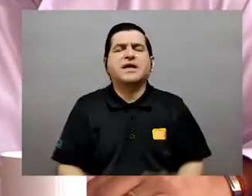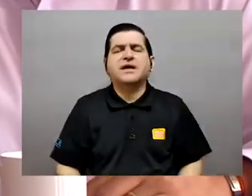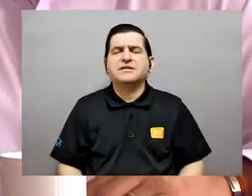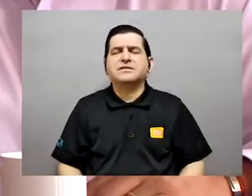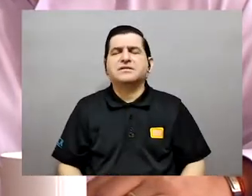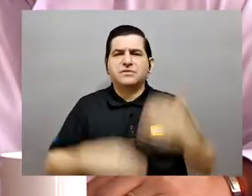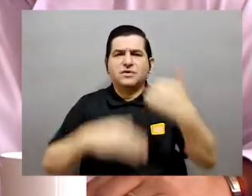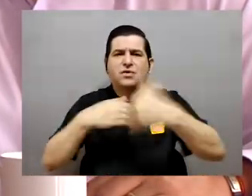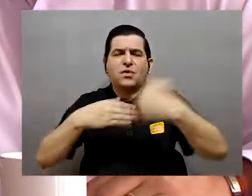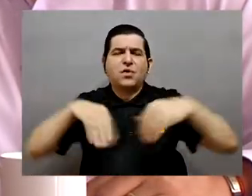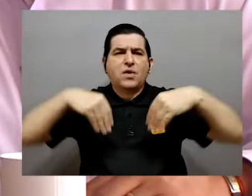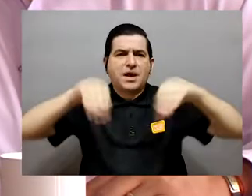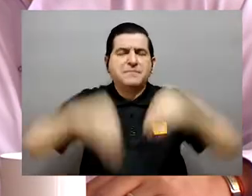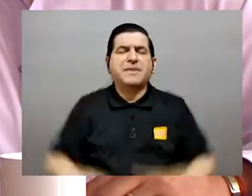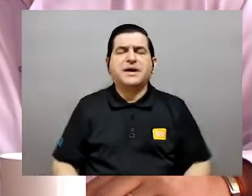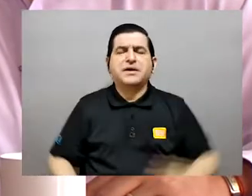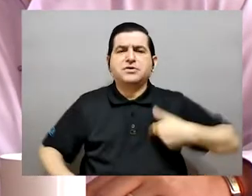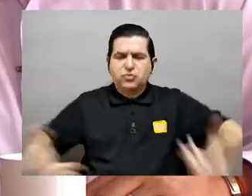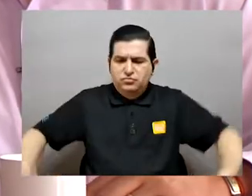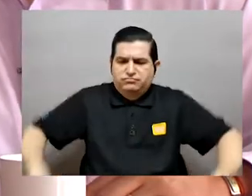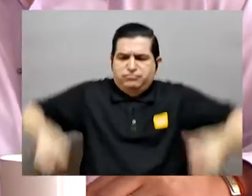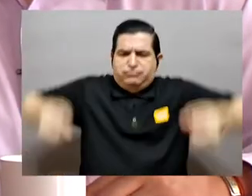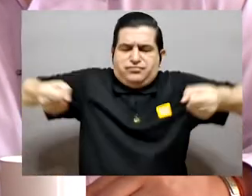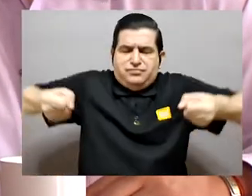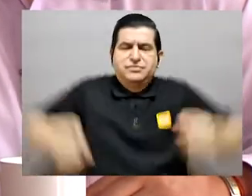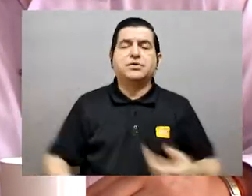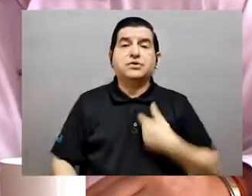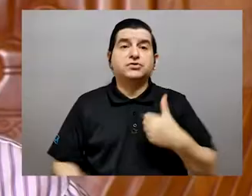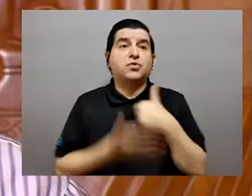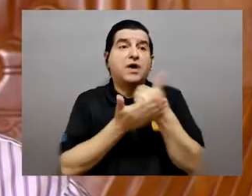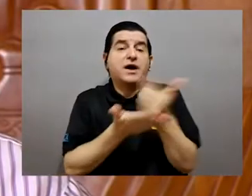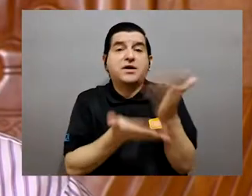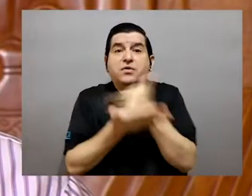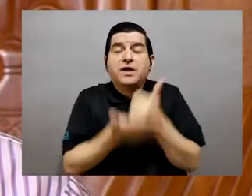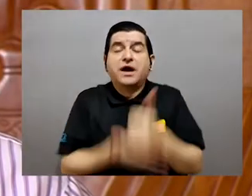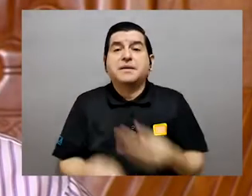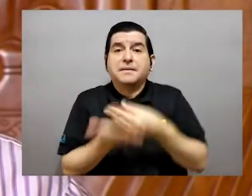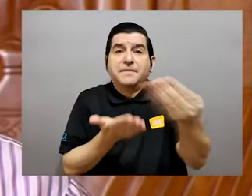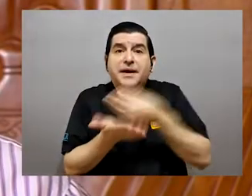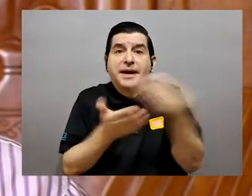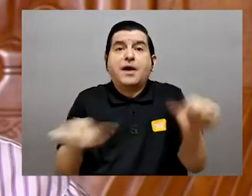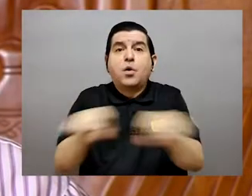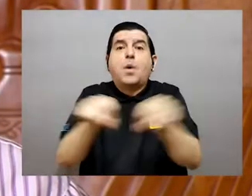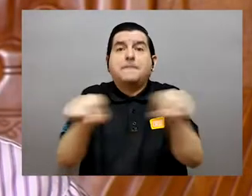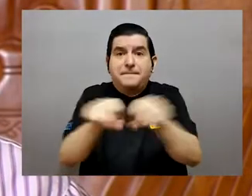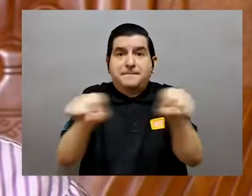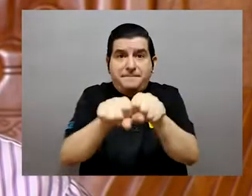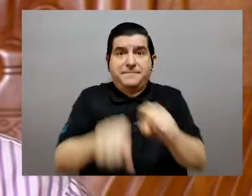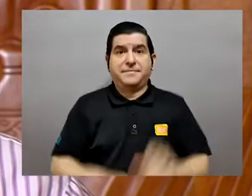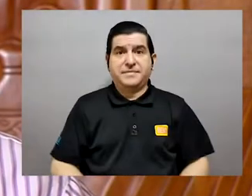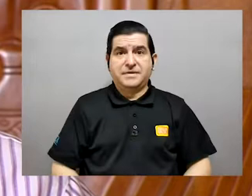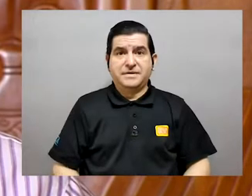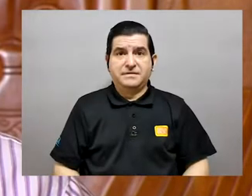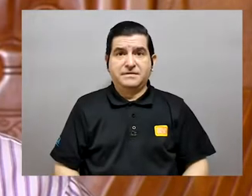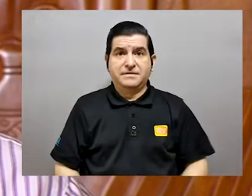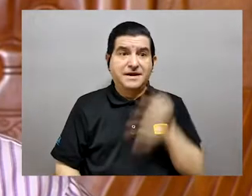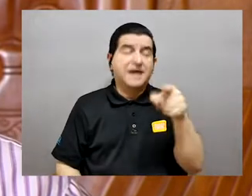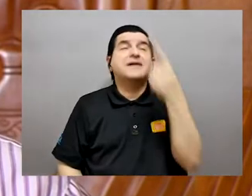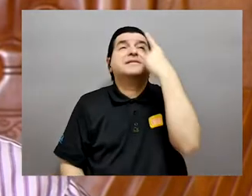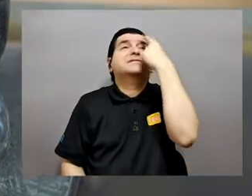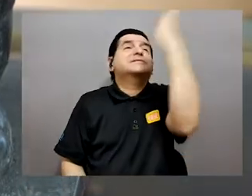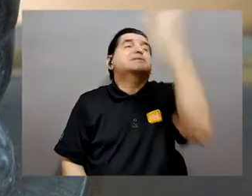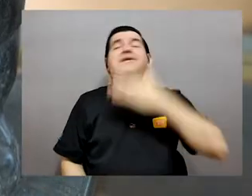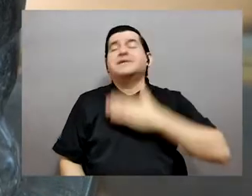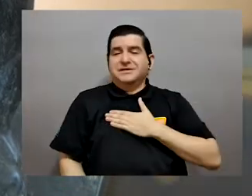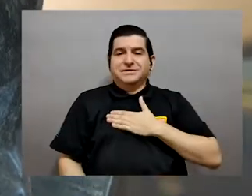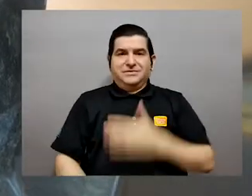que ese momento en la escuela le marcó tanto que a partir de ahí usted todos los días se repetía, yo voy a ser